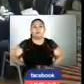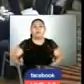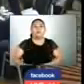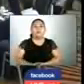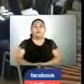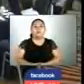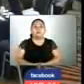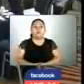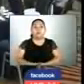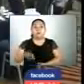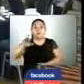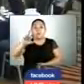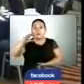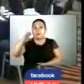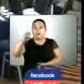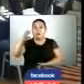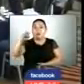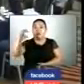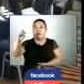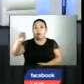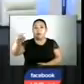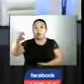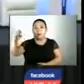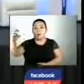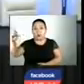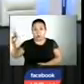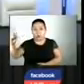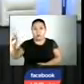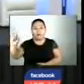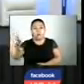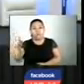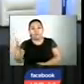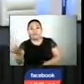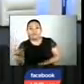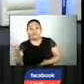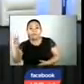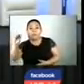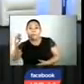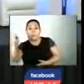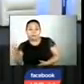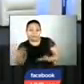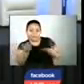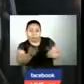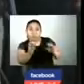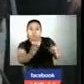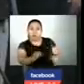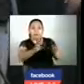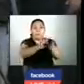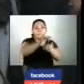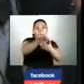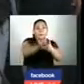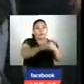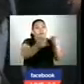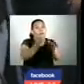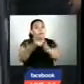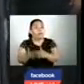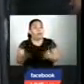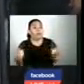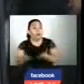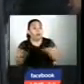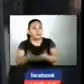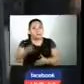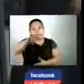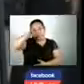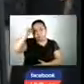Son 300 millones de dólares los que el Ministerio de Obras Públicas destinará para la ejecución de proyectos este año, como parte del Plan